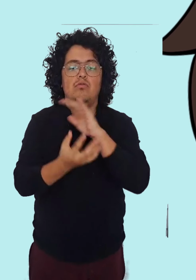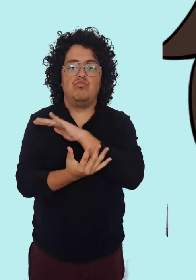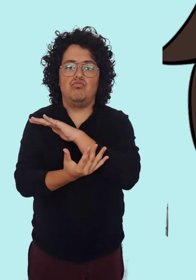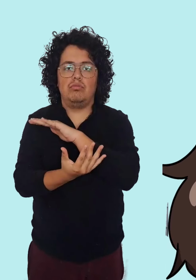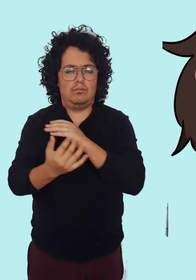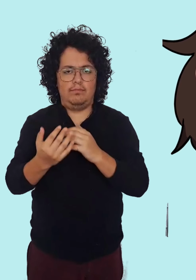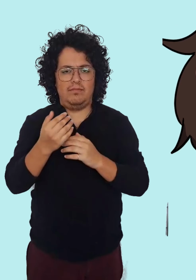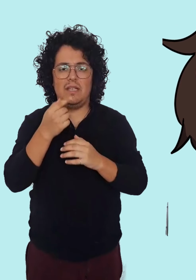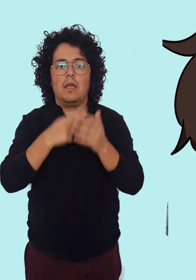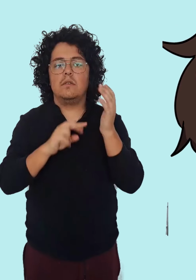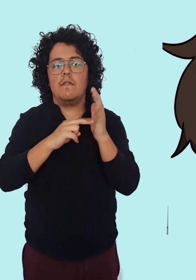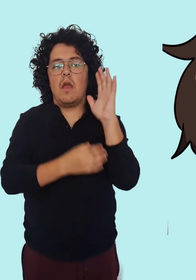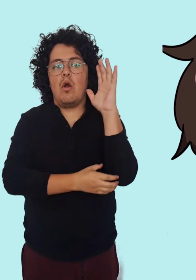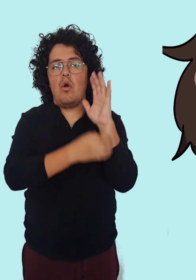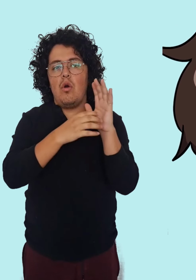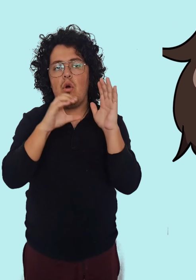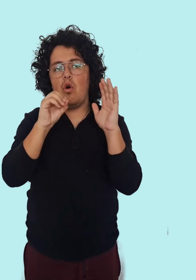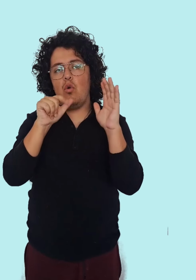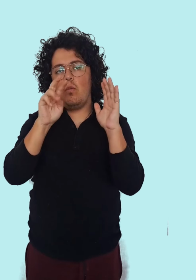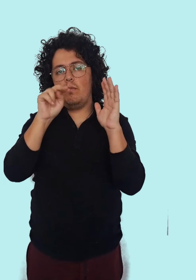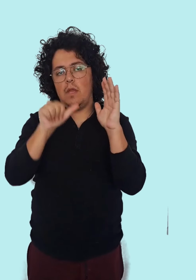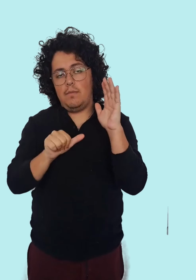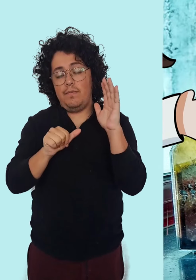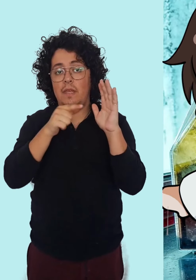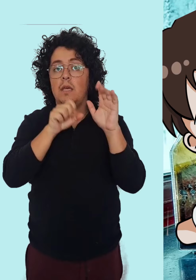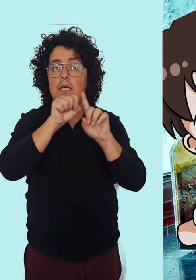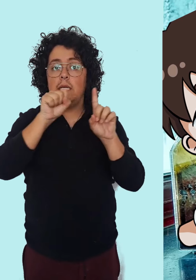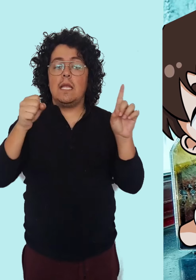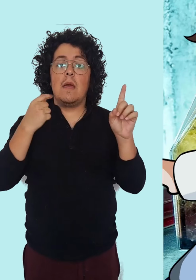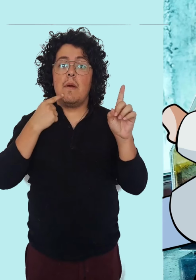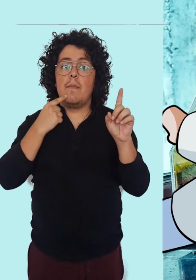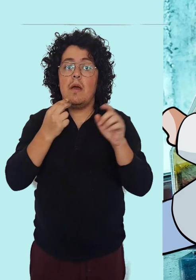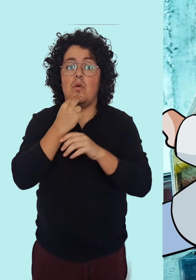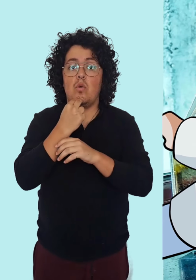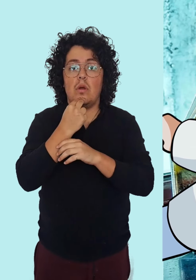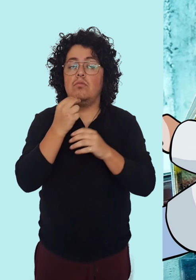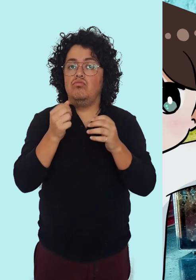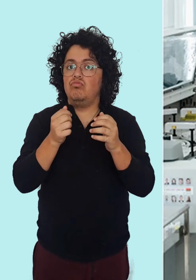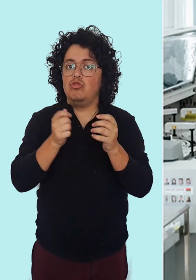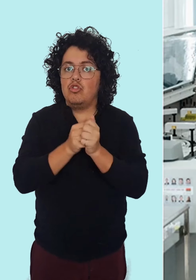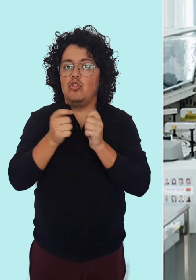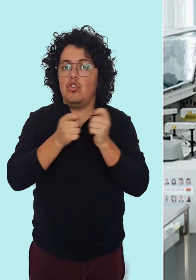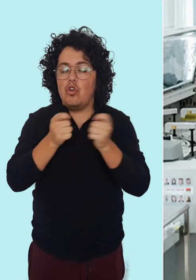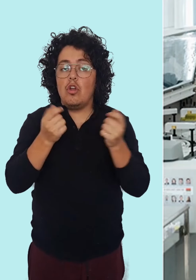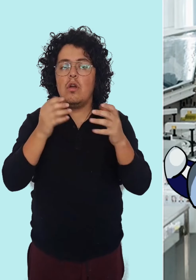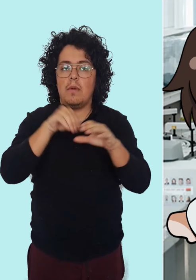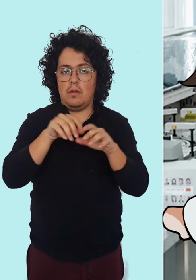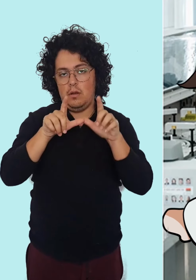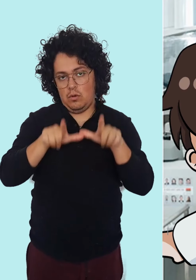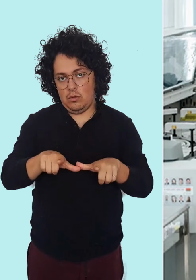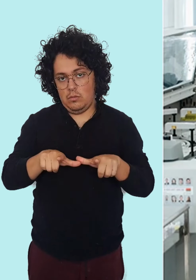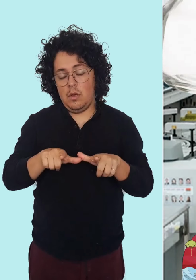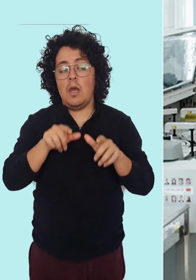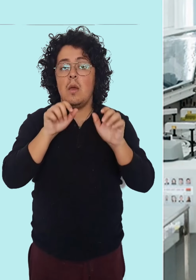primero, ¿qué es la columna de Winogradsky? Básicamente es un sistema de cultivo enriquecido que, bajo condiciones de